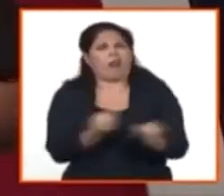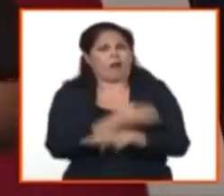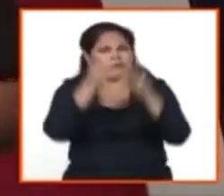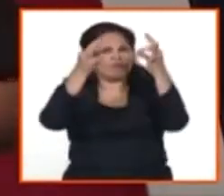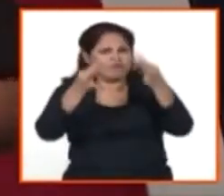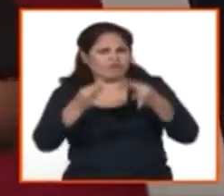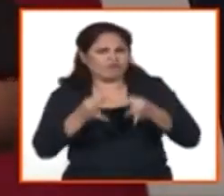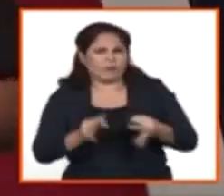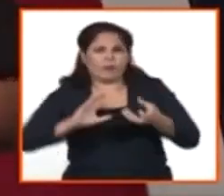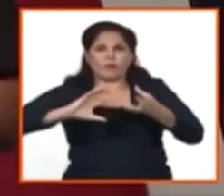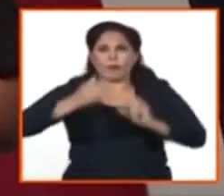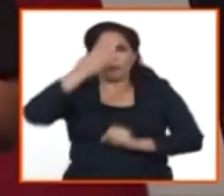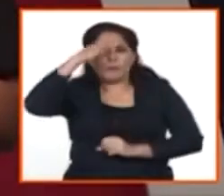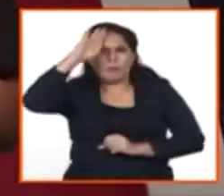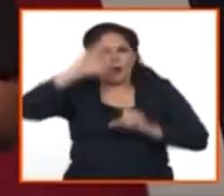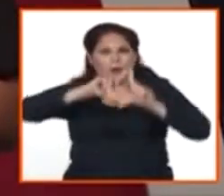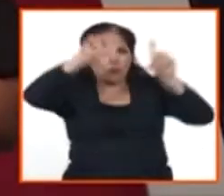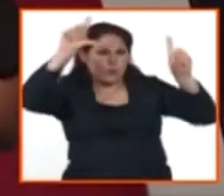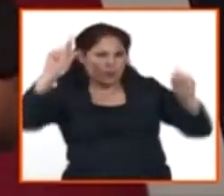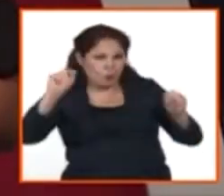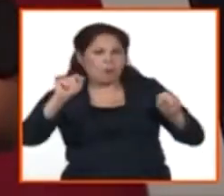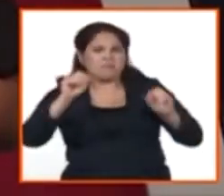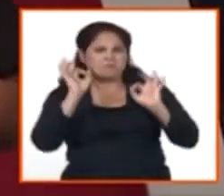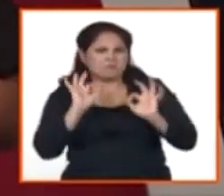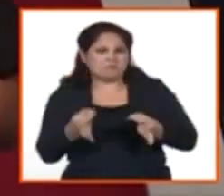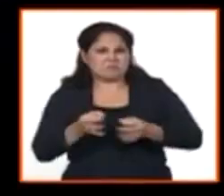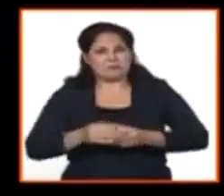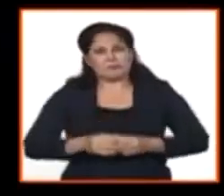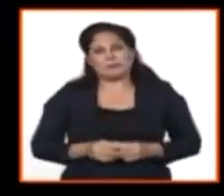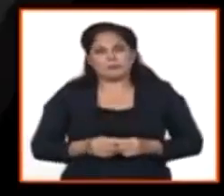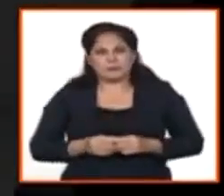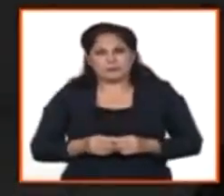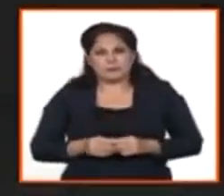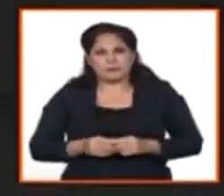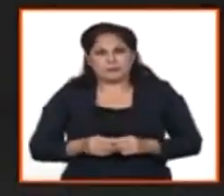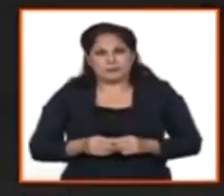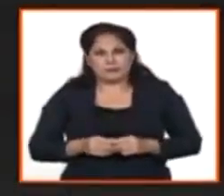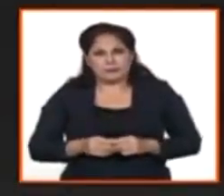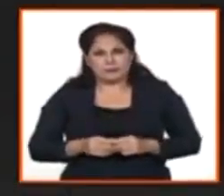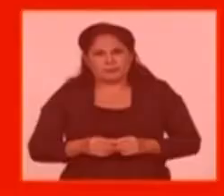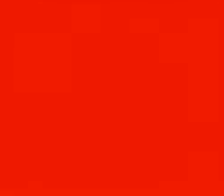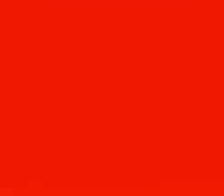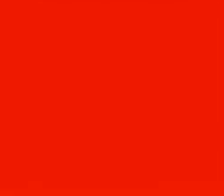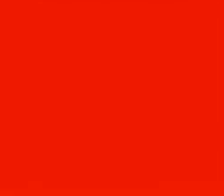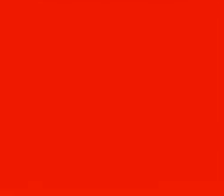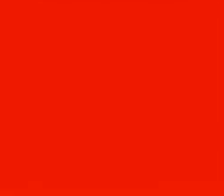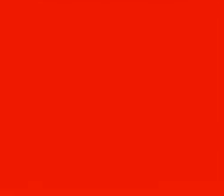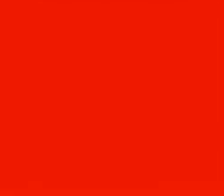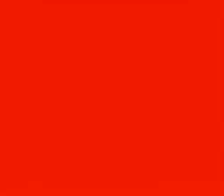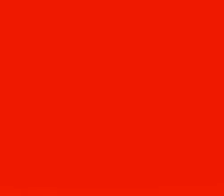manipulación mediática y adentrarnos en la arista filosa de los acontecimientos.